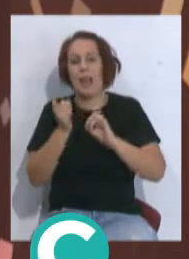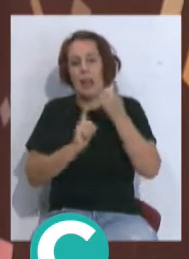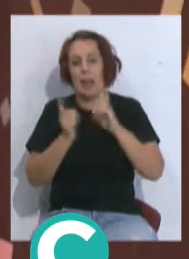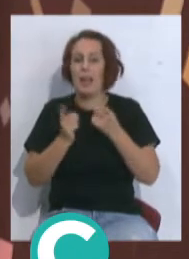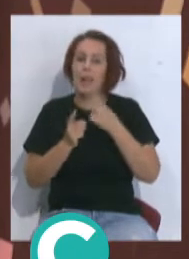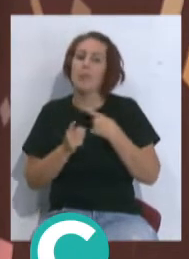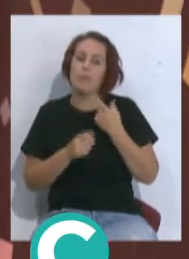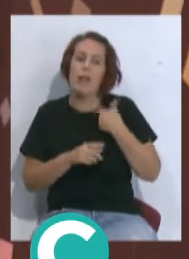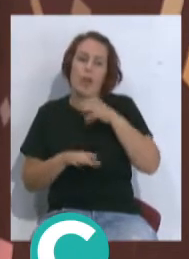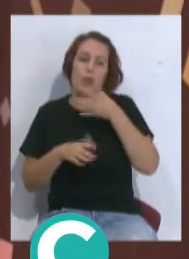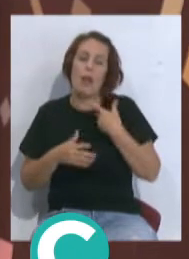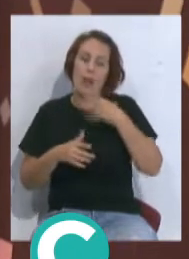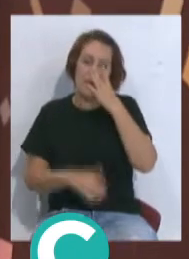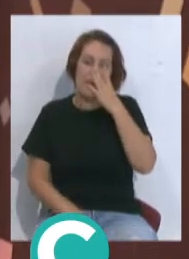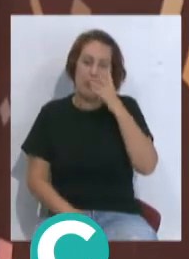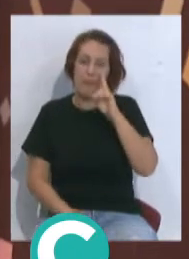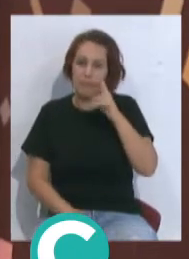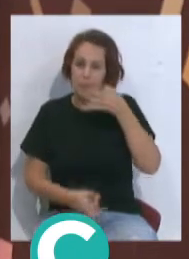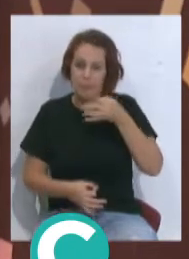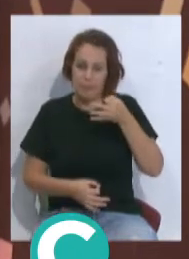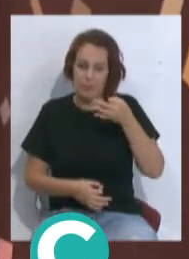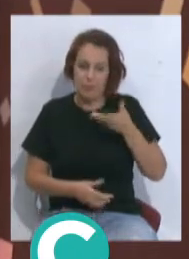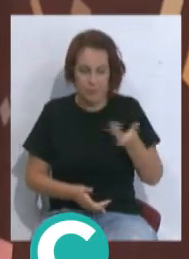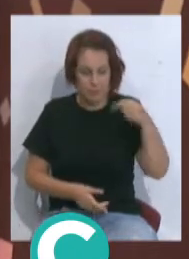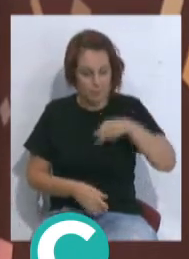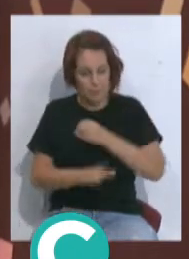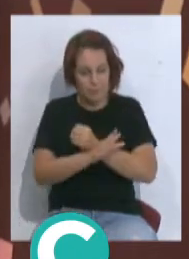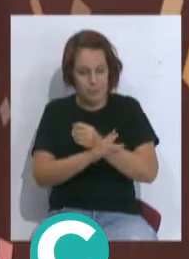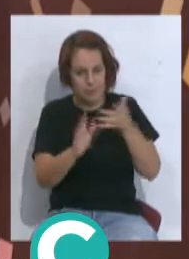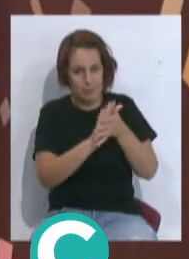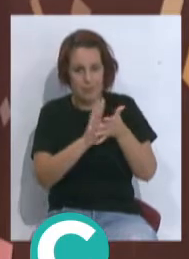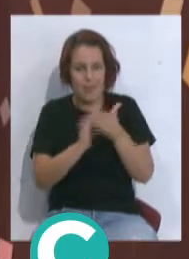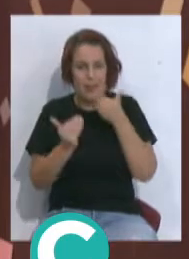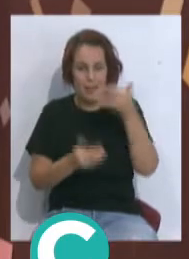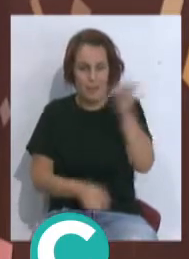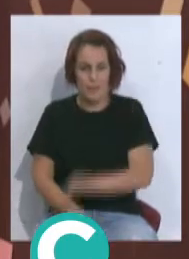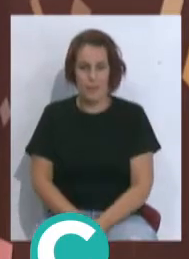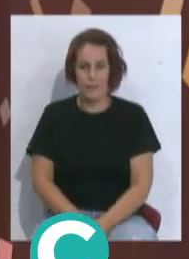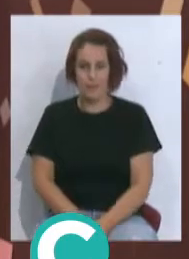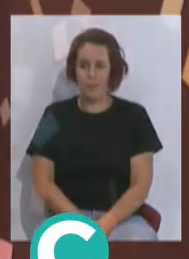muy pendiente a la actualidad carnavalera y, como siempre, pues la tendrán aquí en Onda Cádiz Televisión. Gracias por estar ahí.